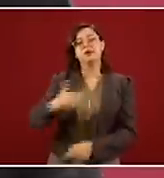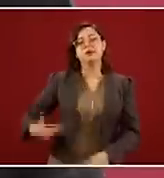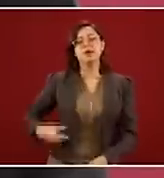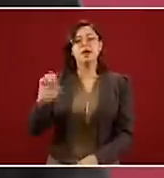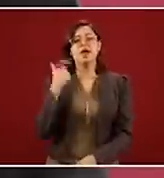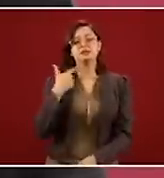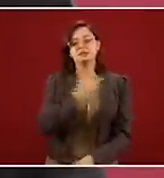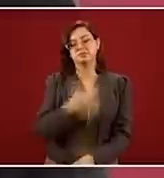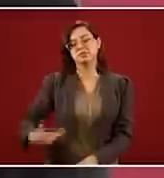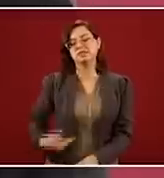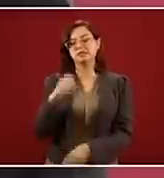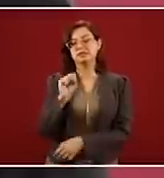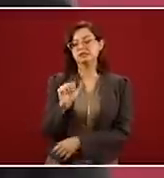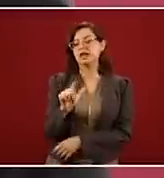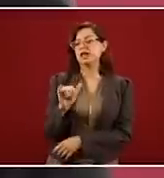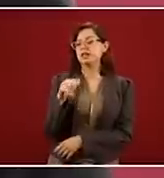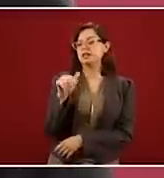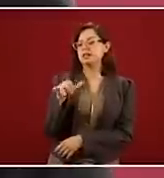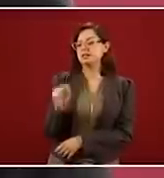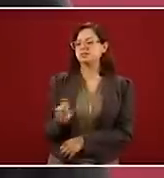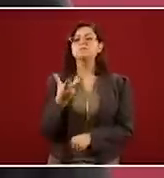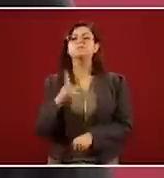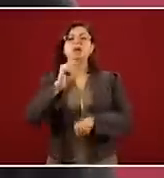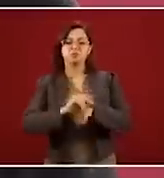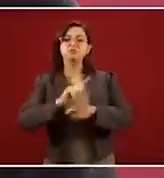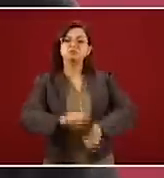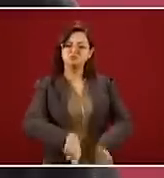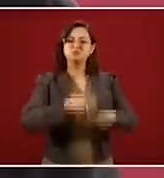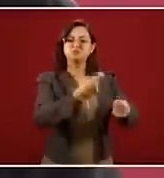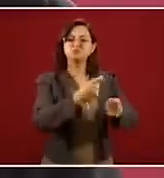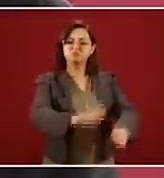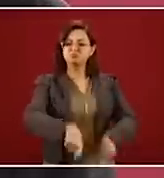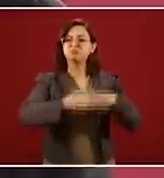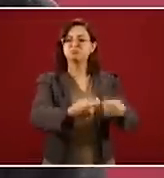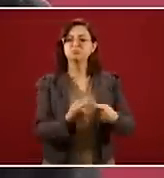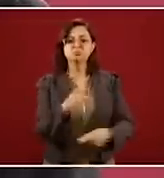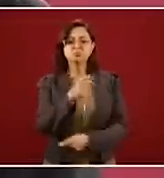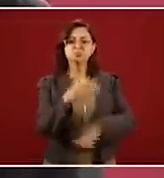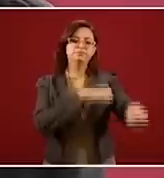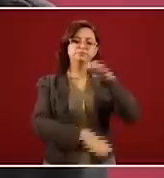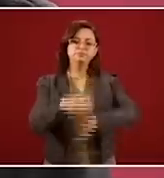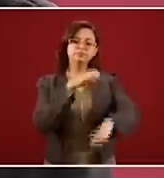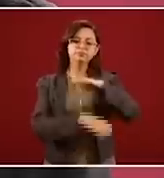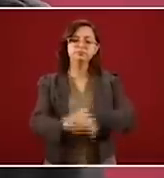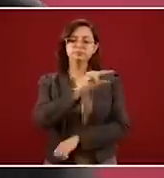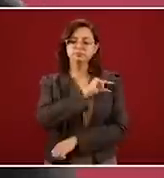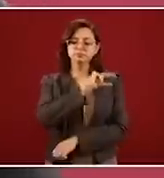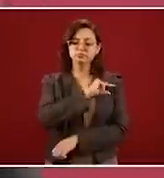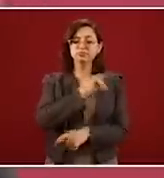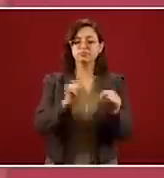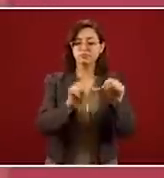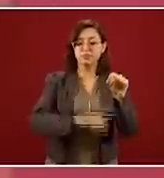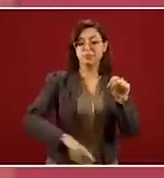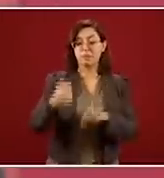las concesiones para que las empresas particulares, nacionales, pero sobre